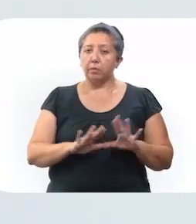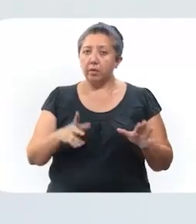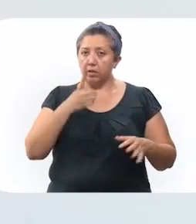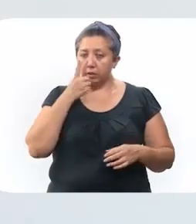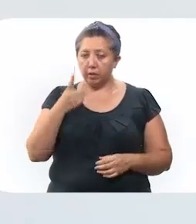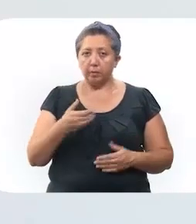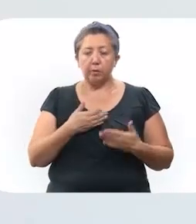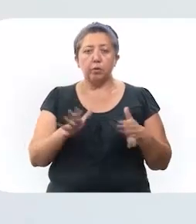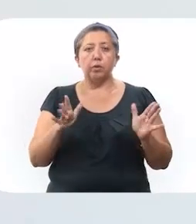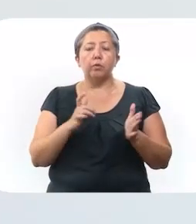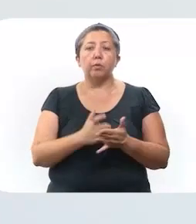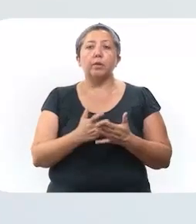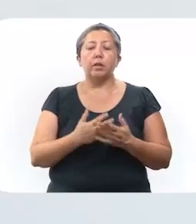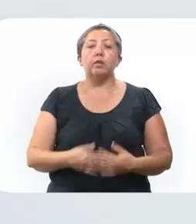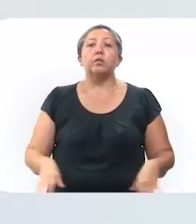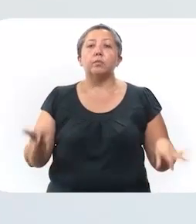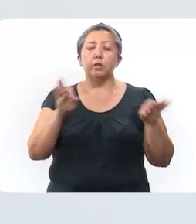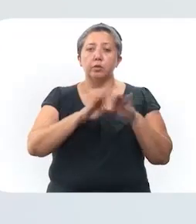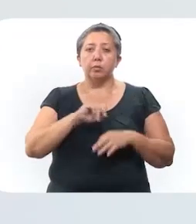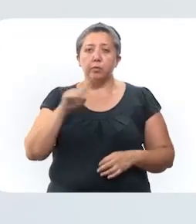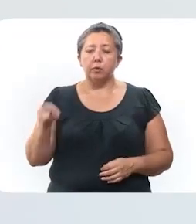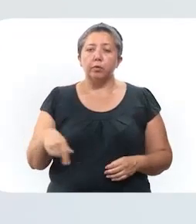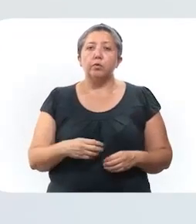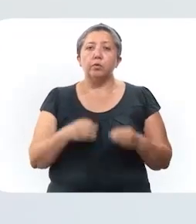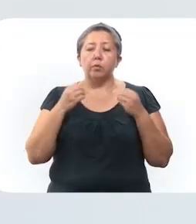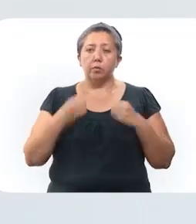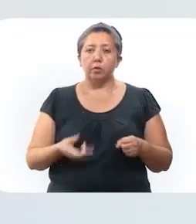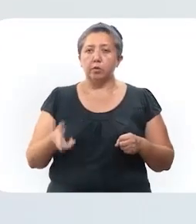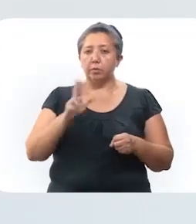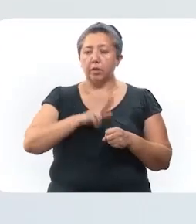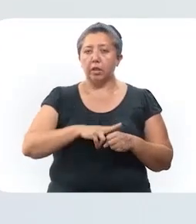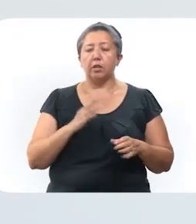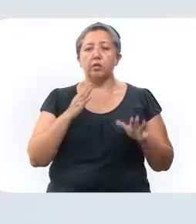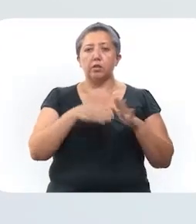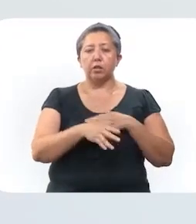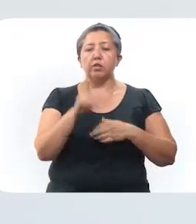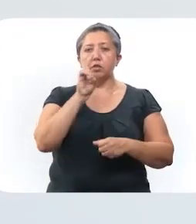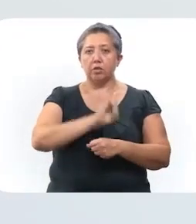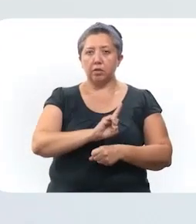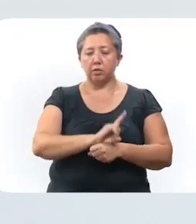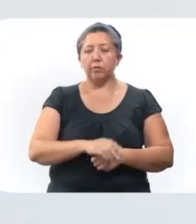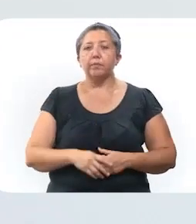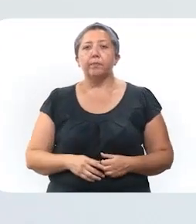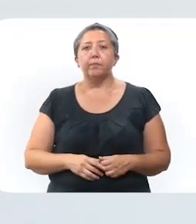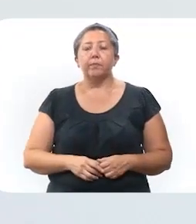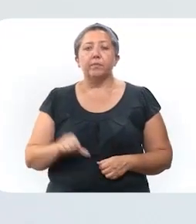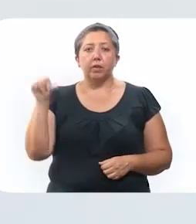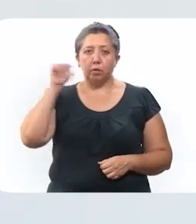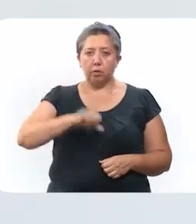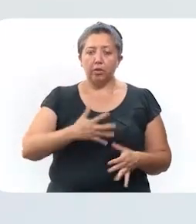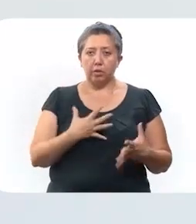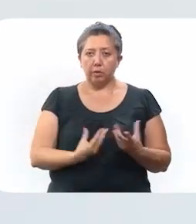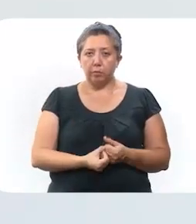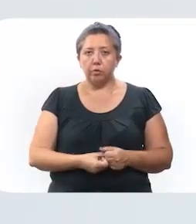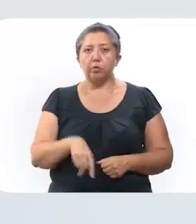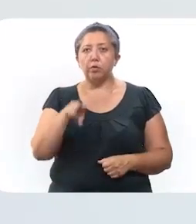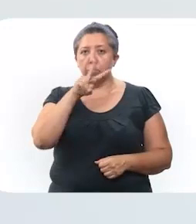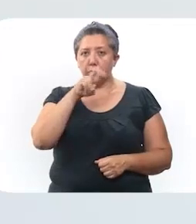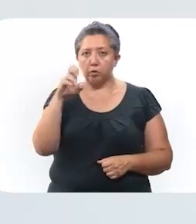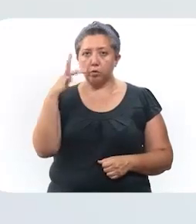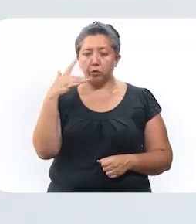se ha señalado, en la reapertura económica los datos más importantes son la ocupación hospitalaria y los ingresos diarios. El día de hoy